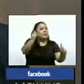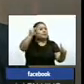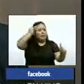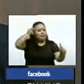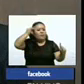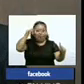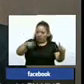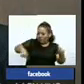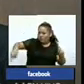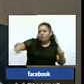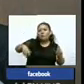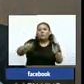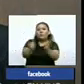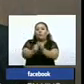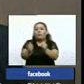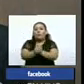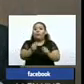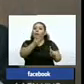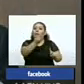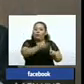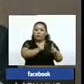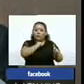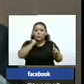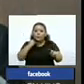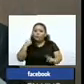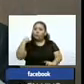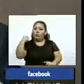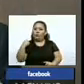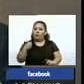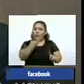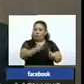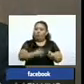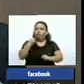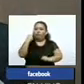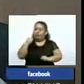ese problema, fue el único sacerdote con valentía que se enfrentó a esa parroquia.